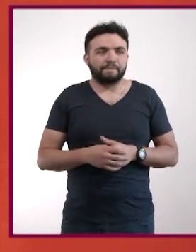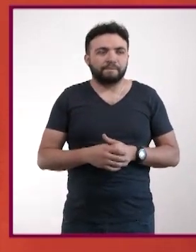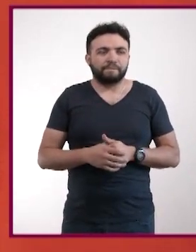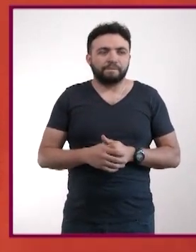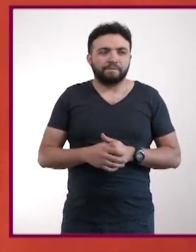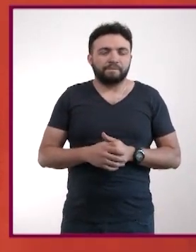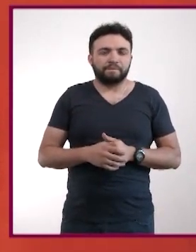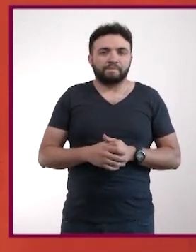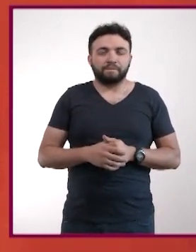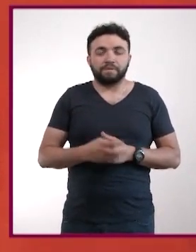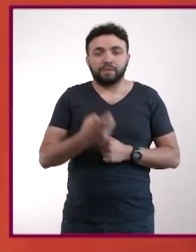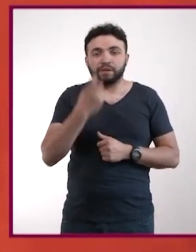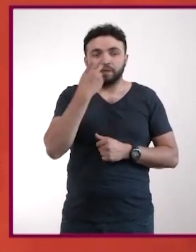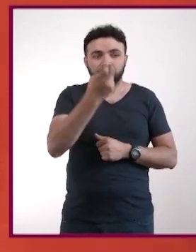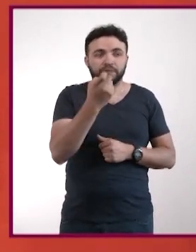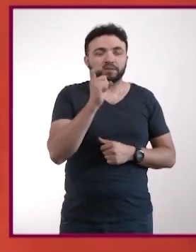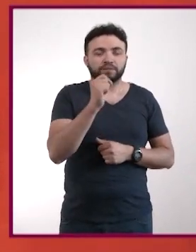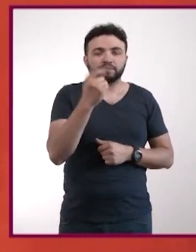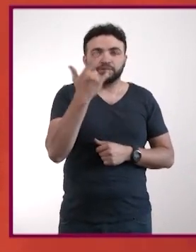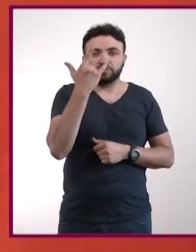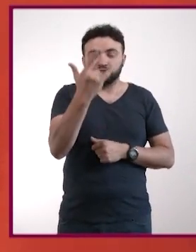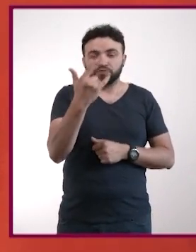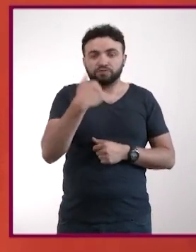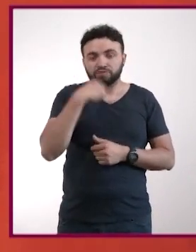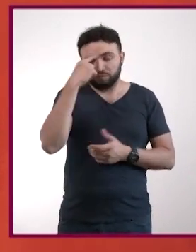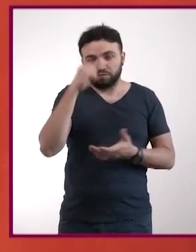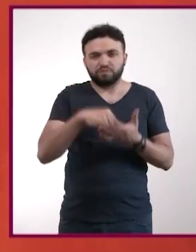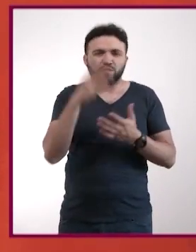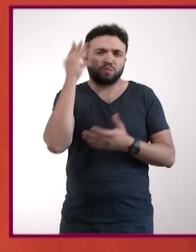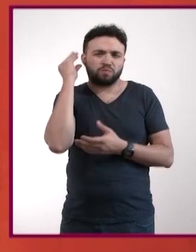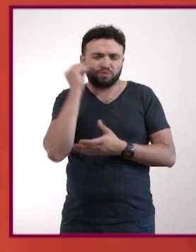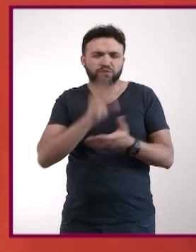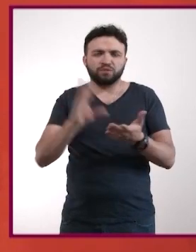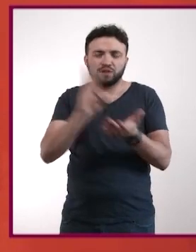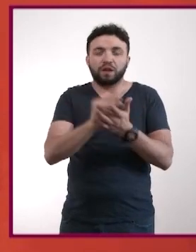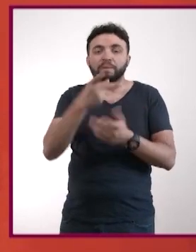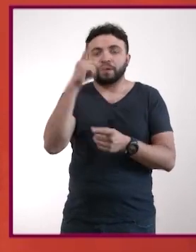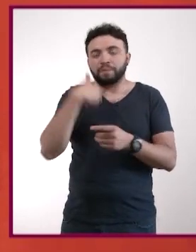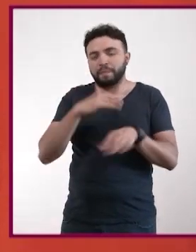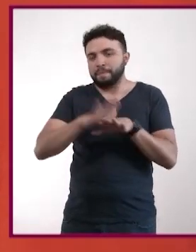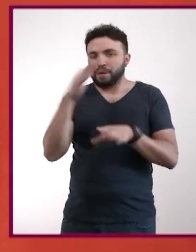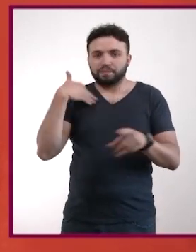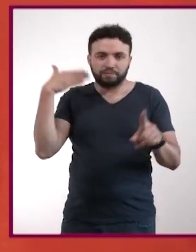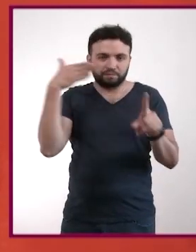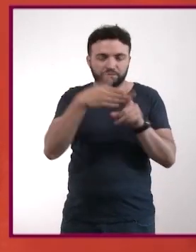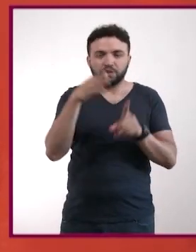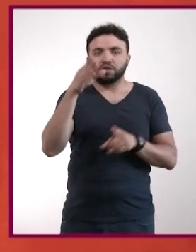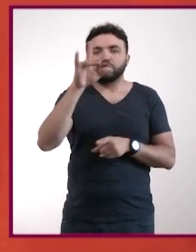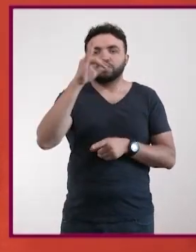Y en ese sentido, sí, el rock, yo creo que la música en general, pero el rock específicamente ha tenido,